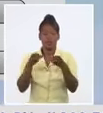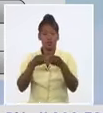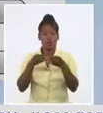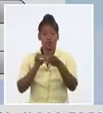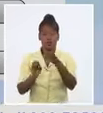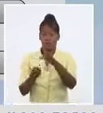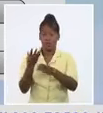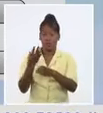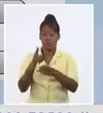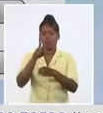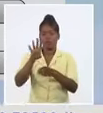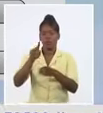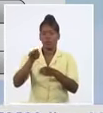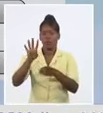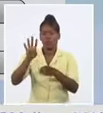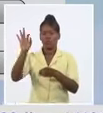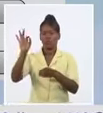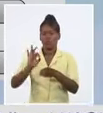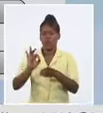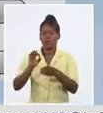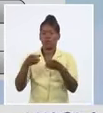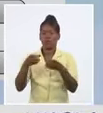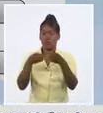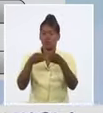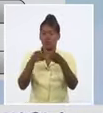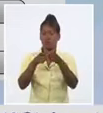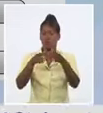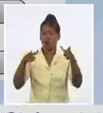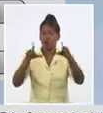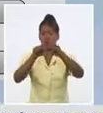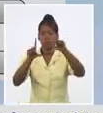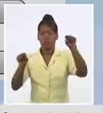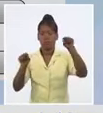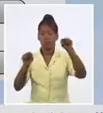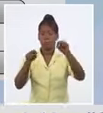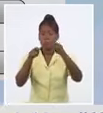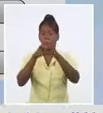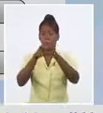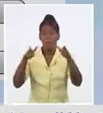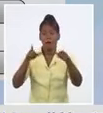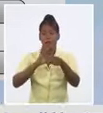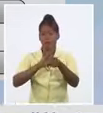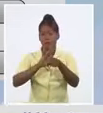de todas las muestras realizadas resultaran positivas a la COVID. Y que en el acumulado ya